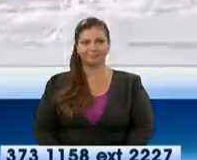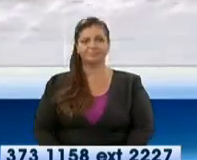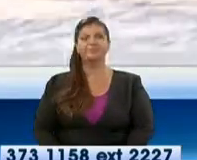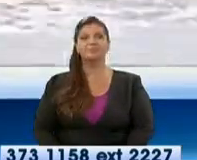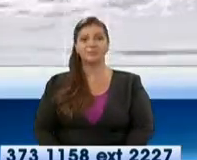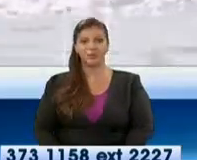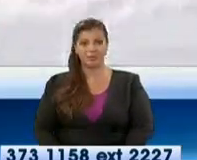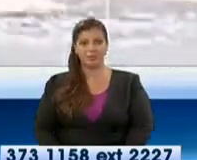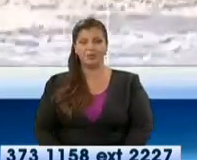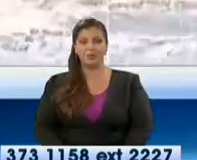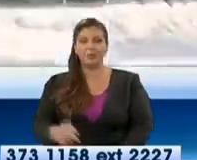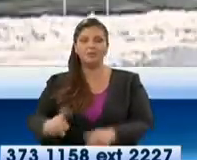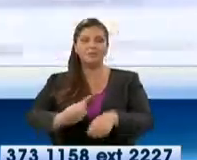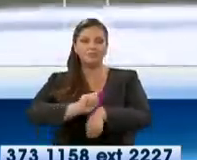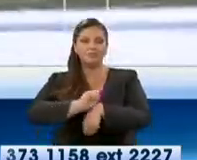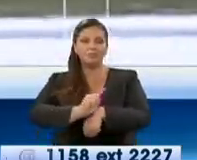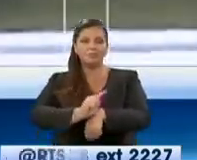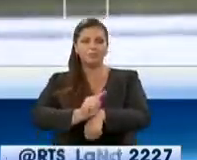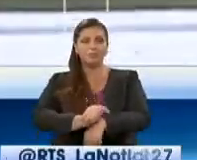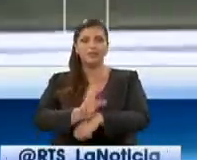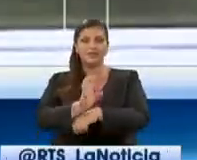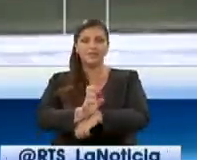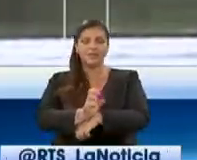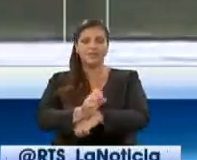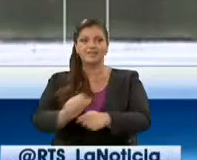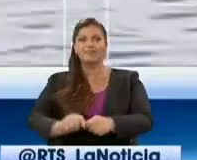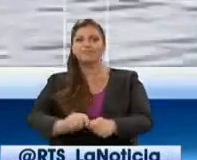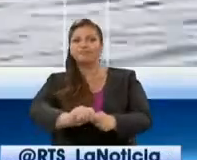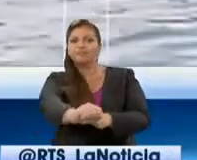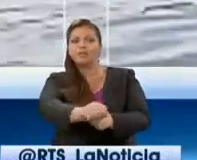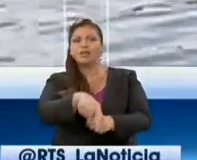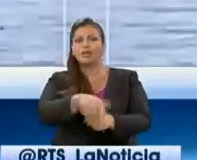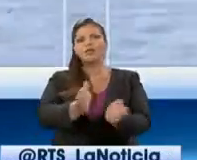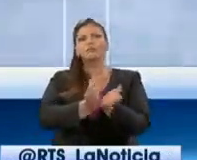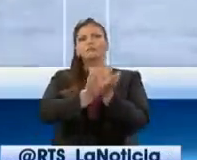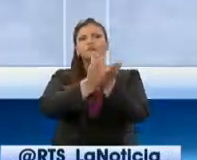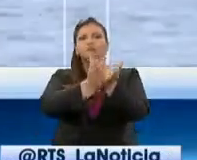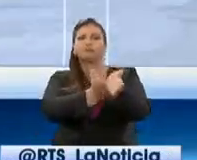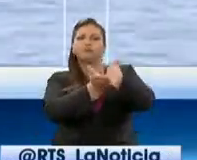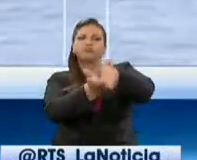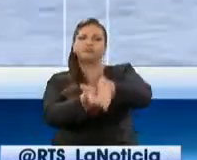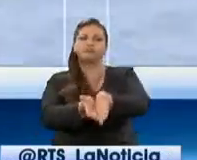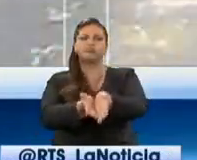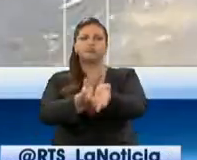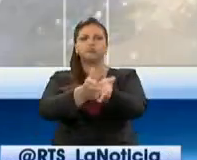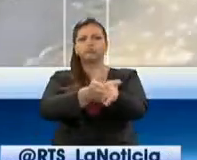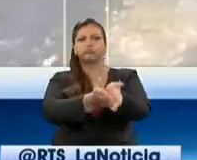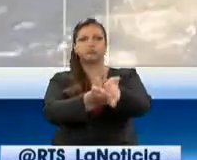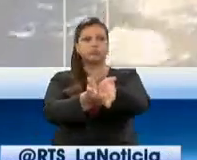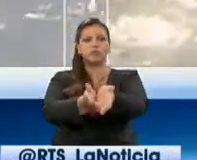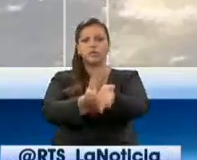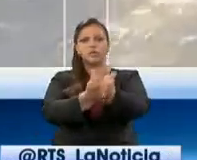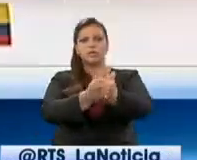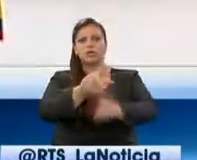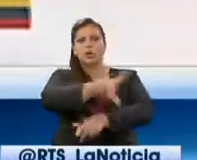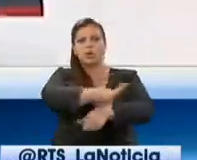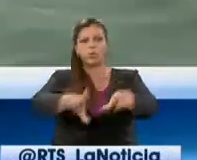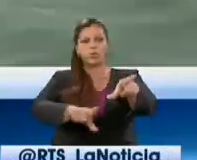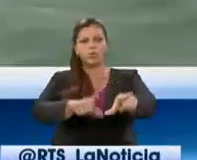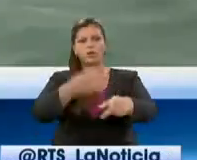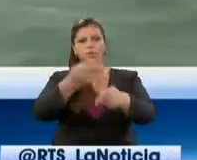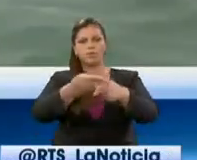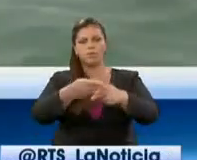15 minutos del lugar está Puerto El Morro, donde mediante un paseo en bote de 45 minutos puede admirar varios tipos de